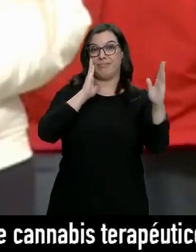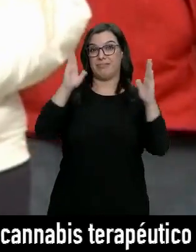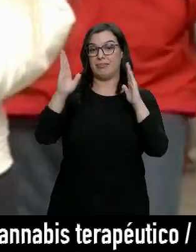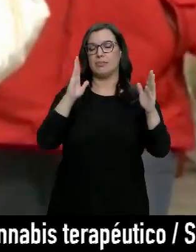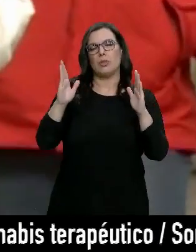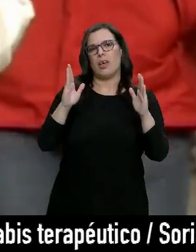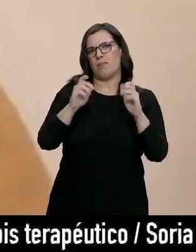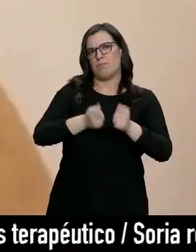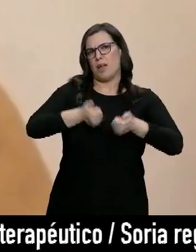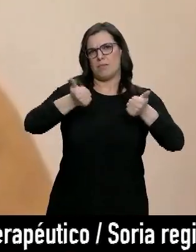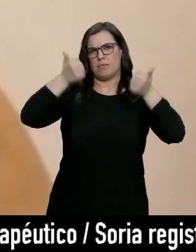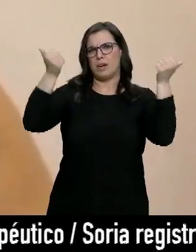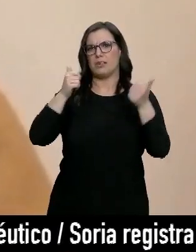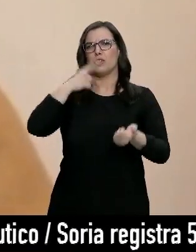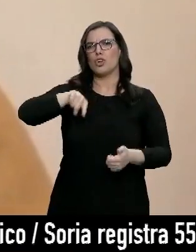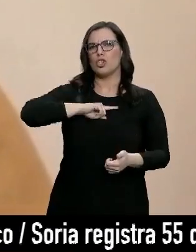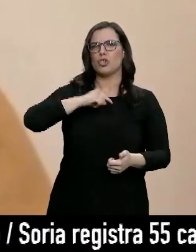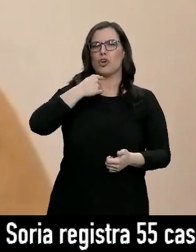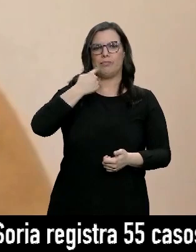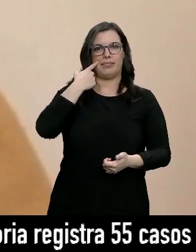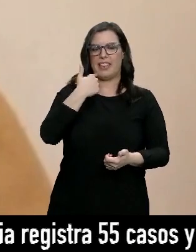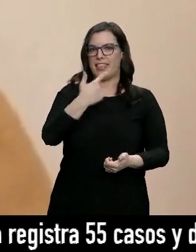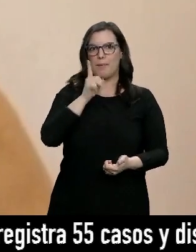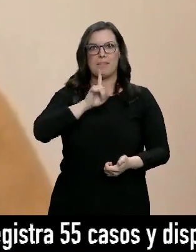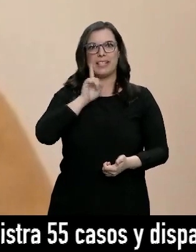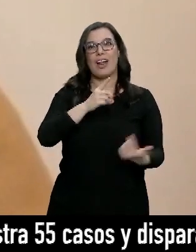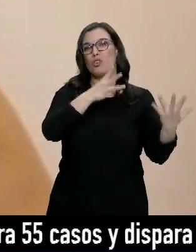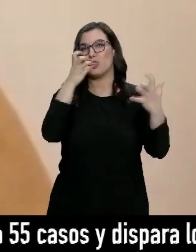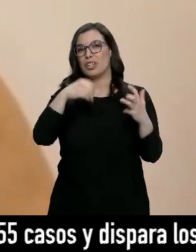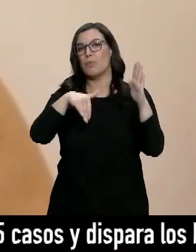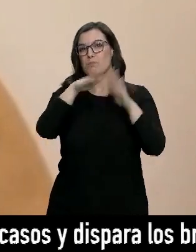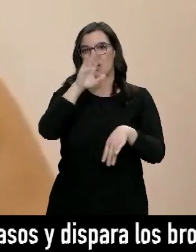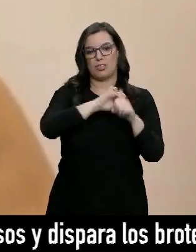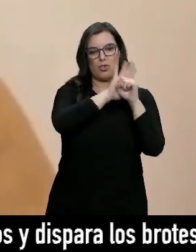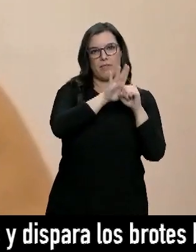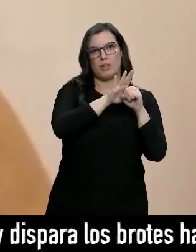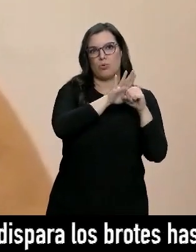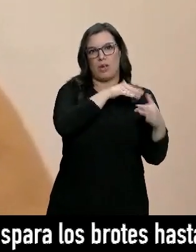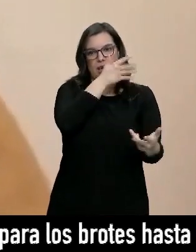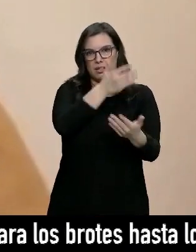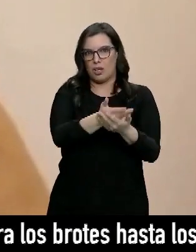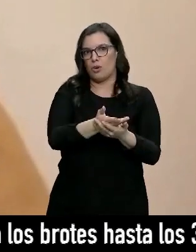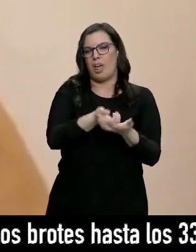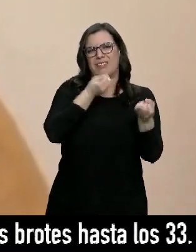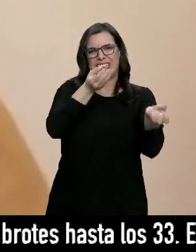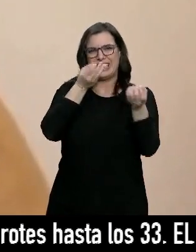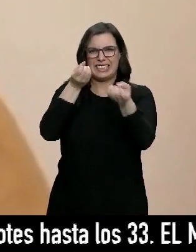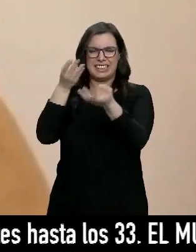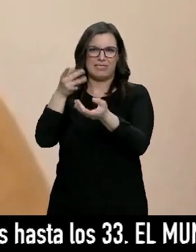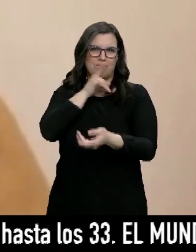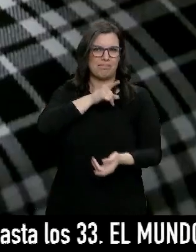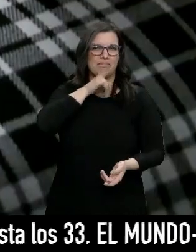ido en aumento. Hemos desmentido ya más de 800 bulos desde que empezó a circular información y desinformación sobre